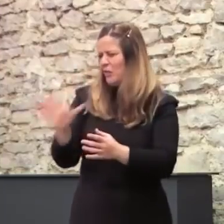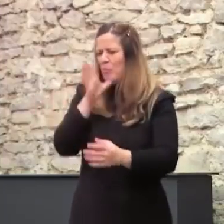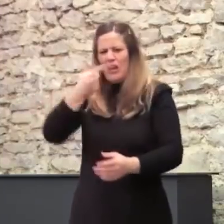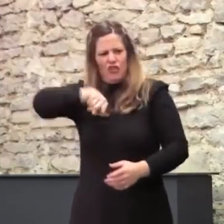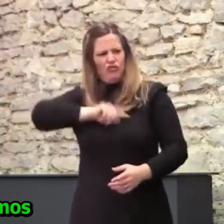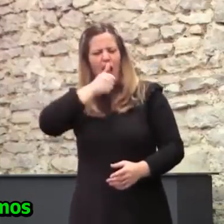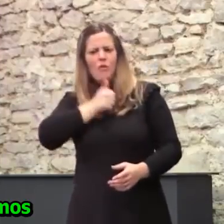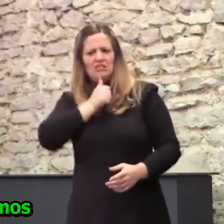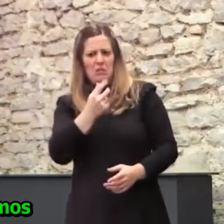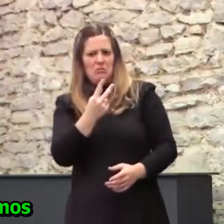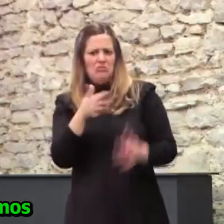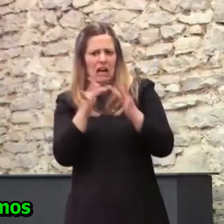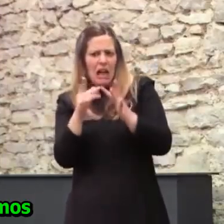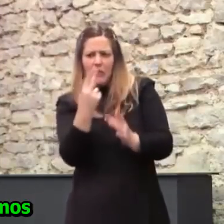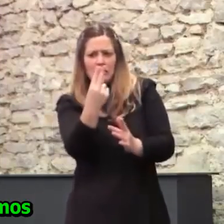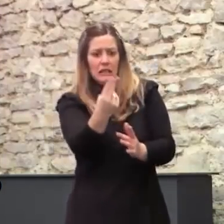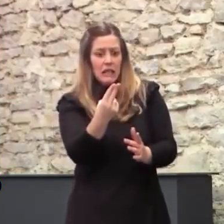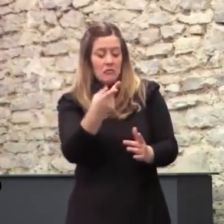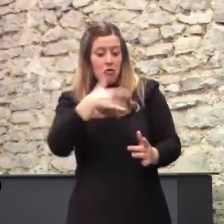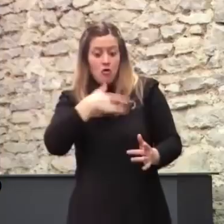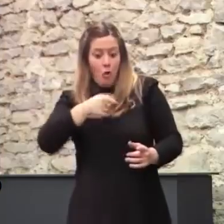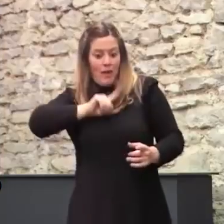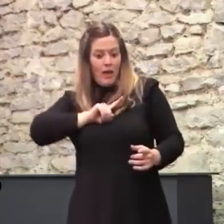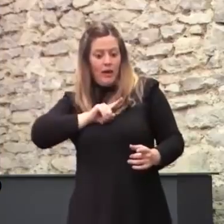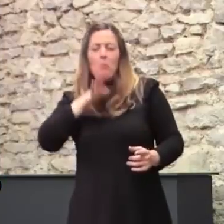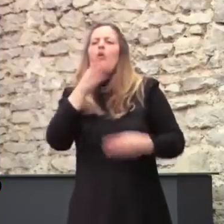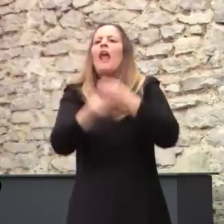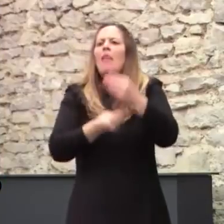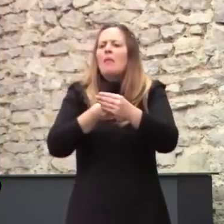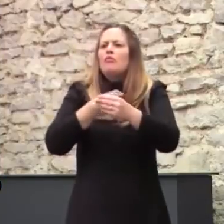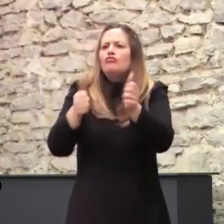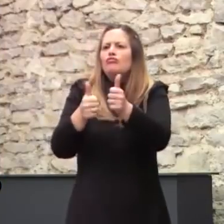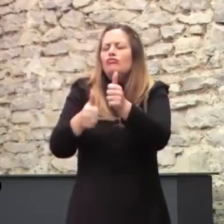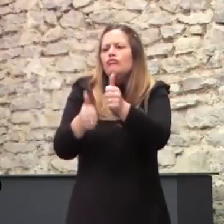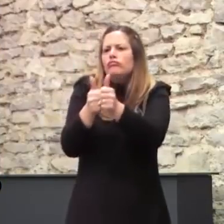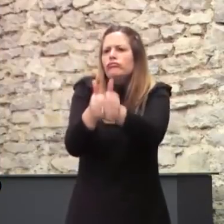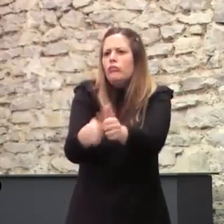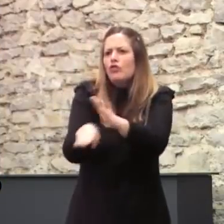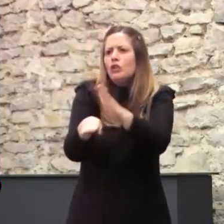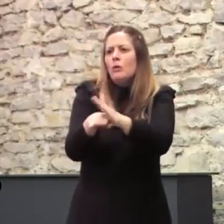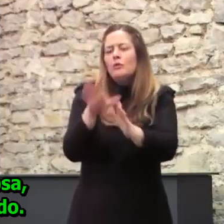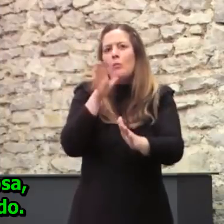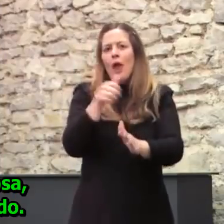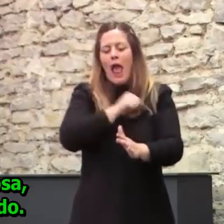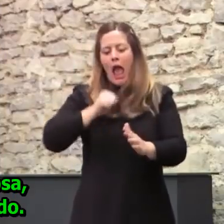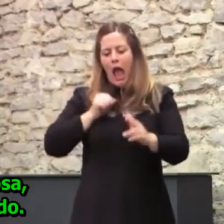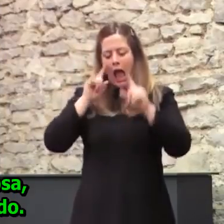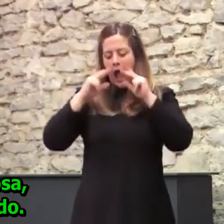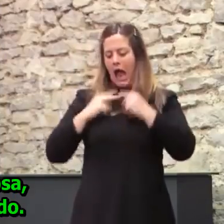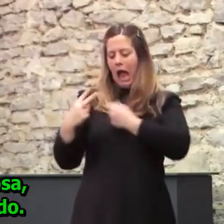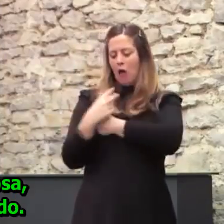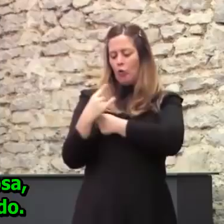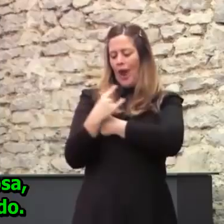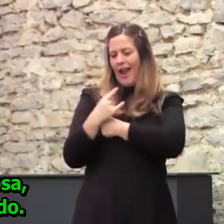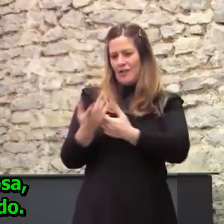quieren. Lo hacemos porque nos autoengañamos, pensando que en algún momento él cambiará y se dará cuenta de que soy una tía